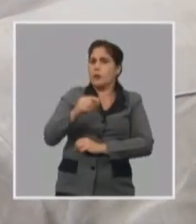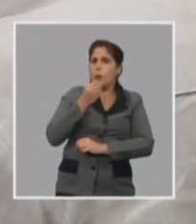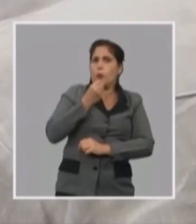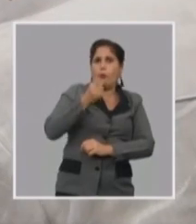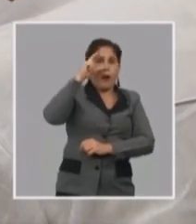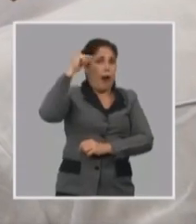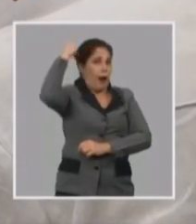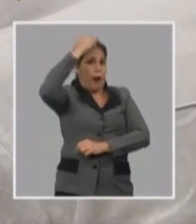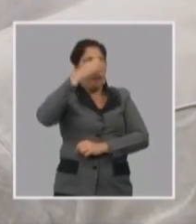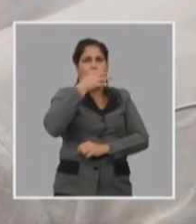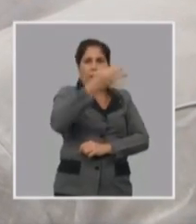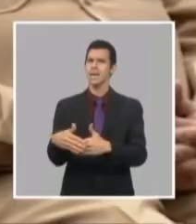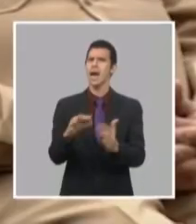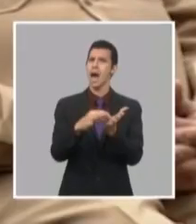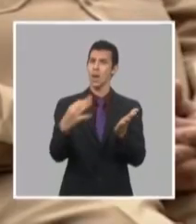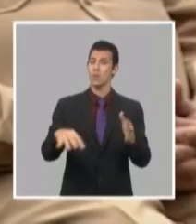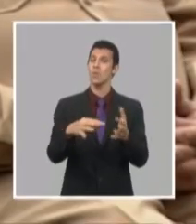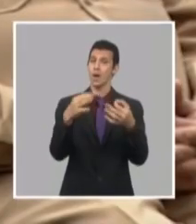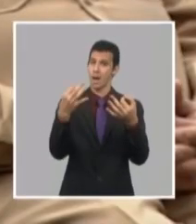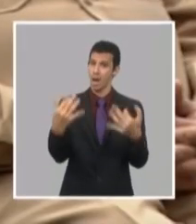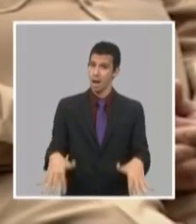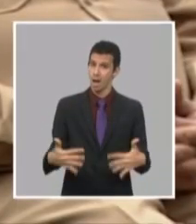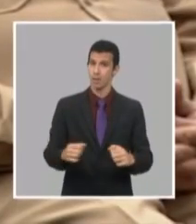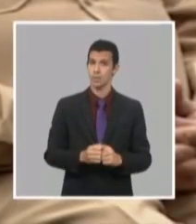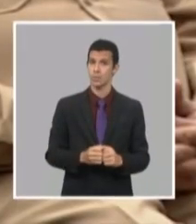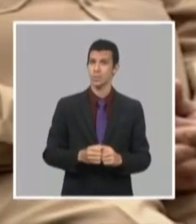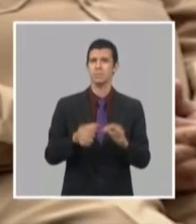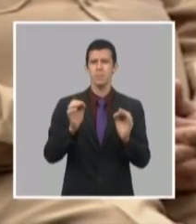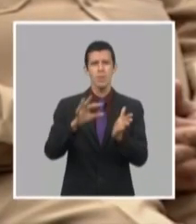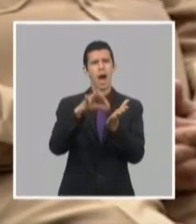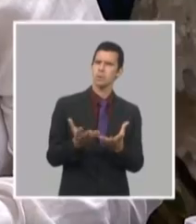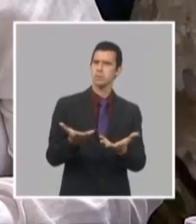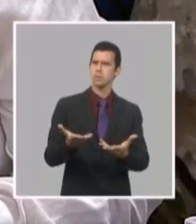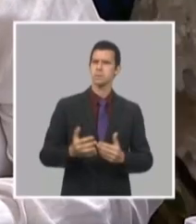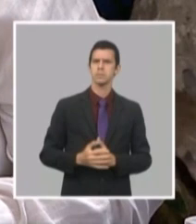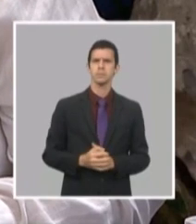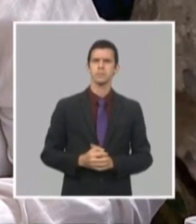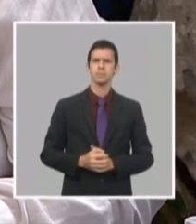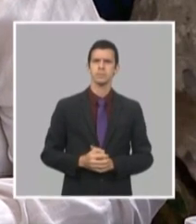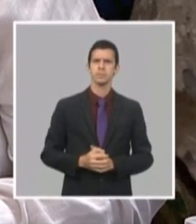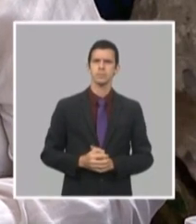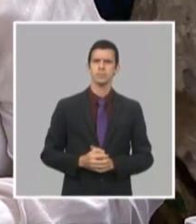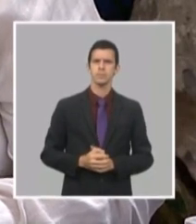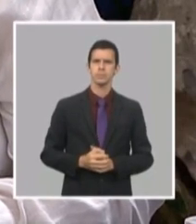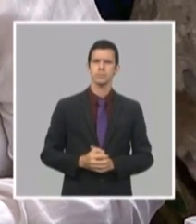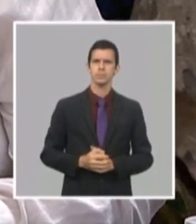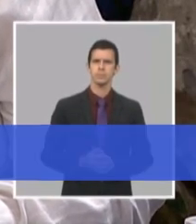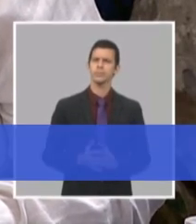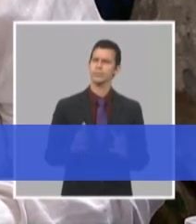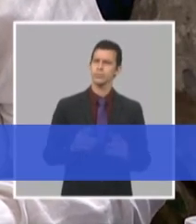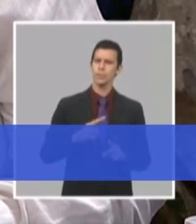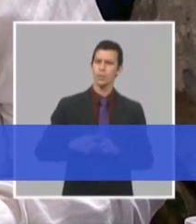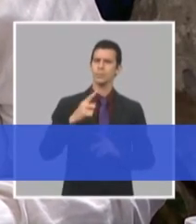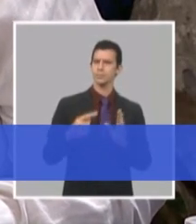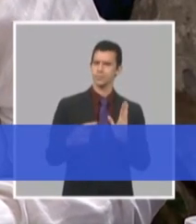divisas para enfrentar la crisis generada por la pandemia del nuevo coronavirus que no obstante no obstante a la